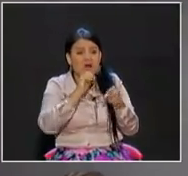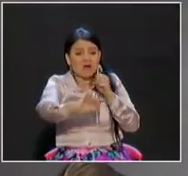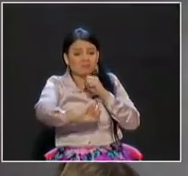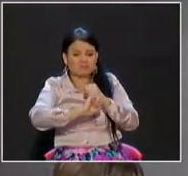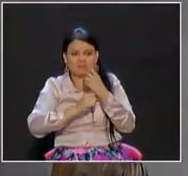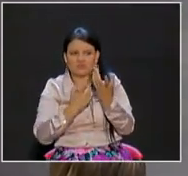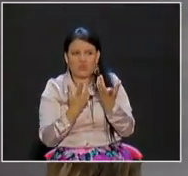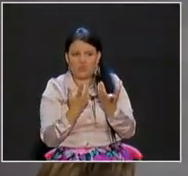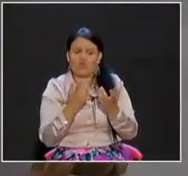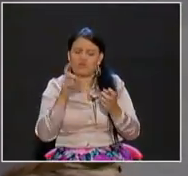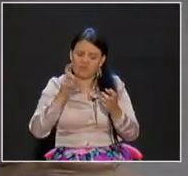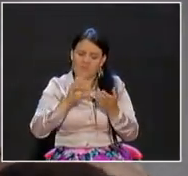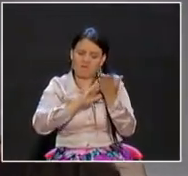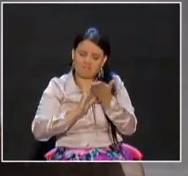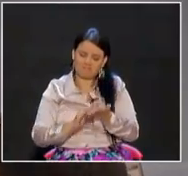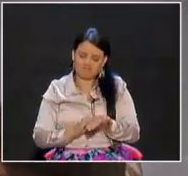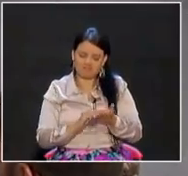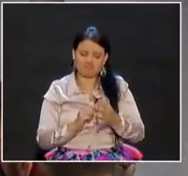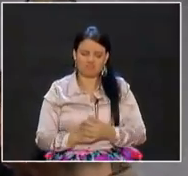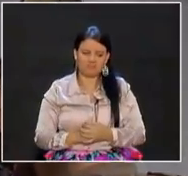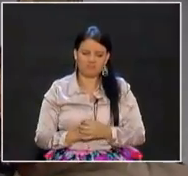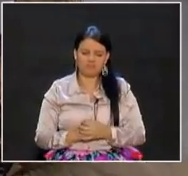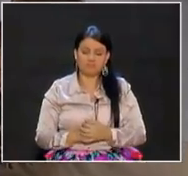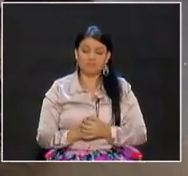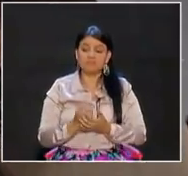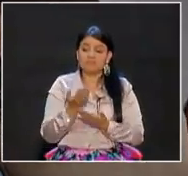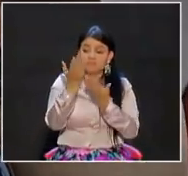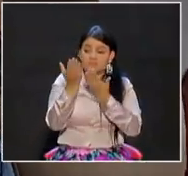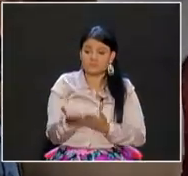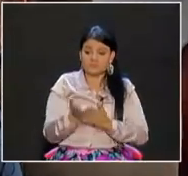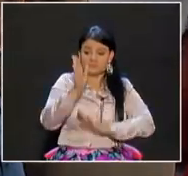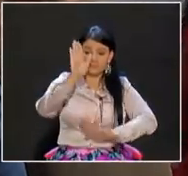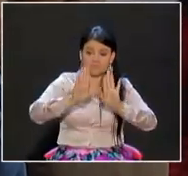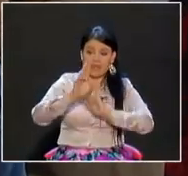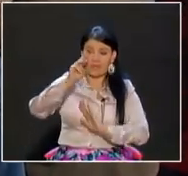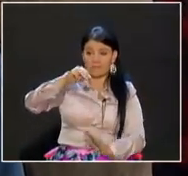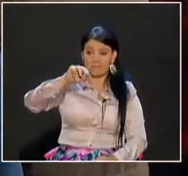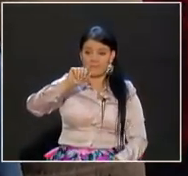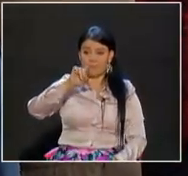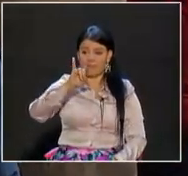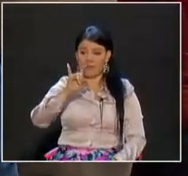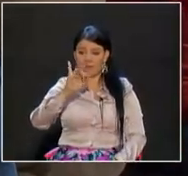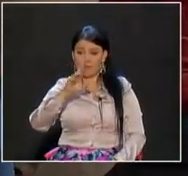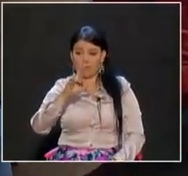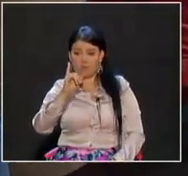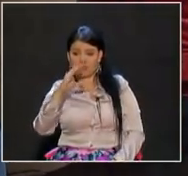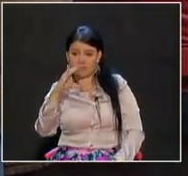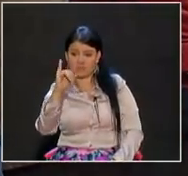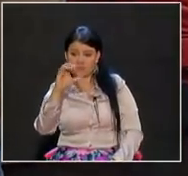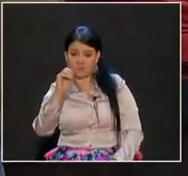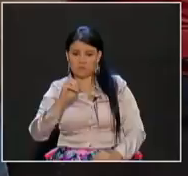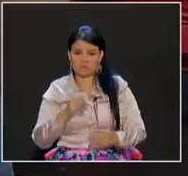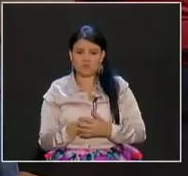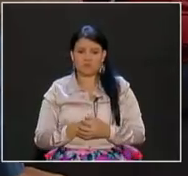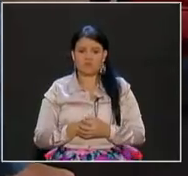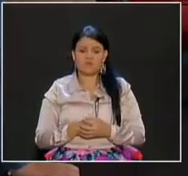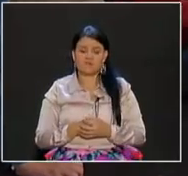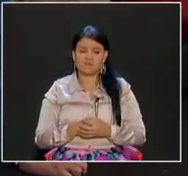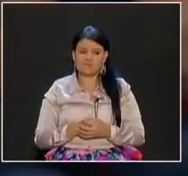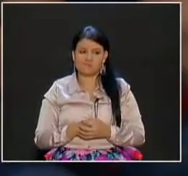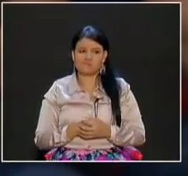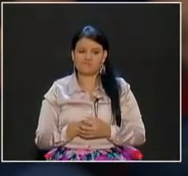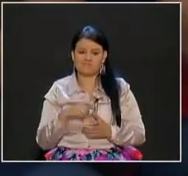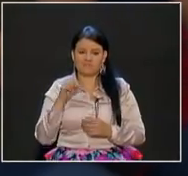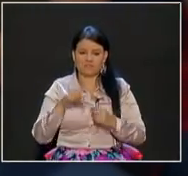antioquia y ritual mauricio todo qué opina de la respuesta del candidato iván mauricio sin duda alguna el gran proyecto de colombia de